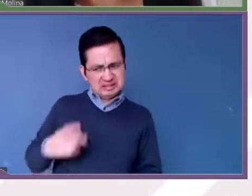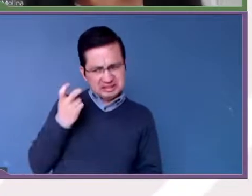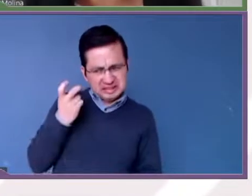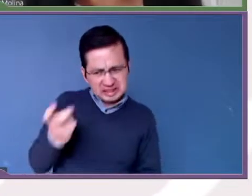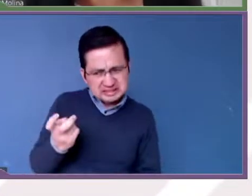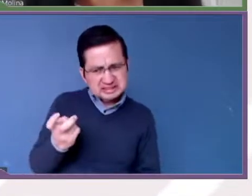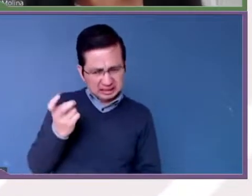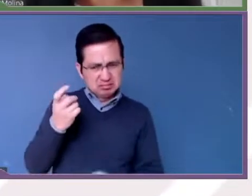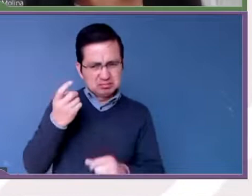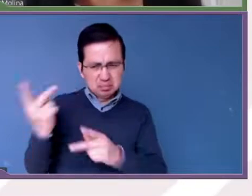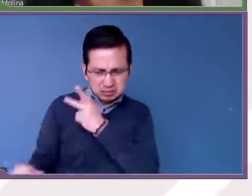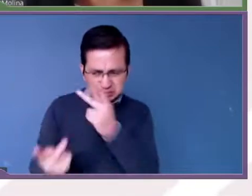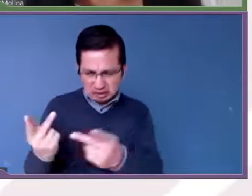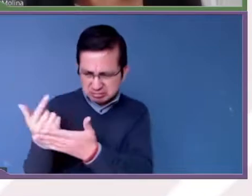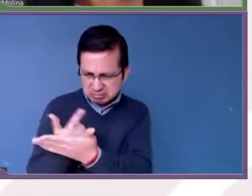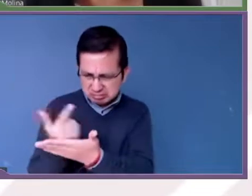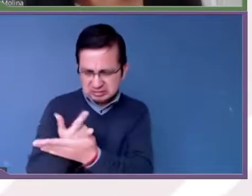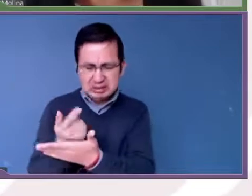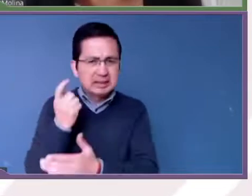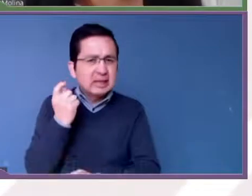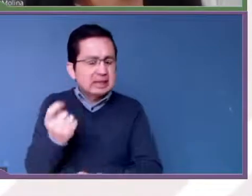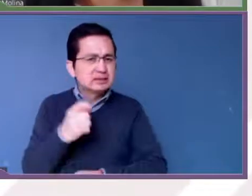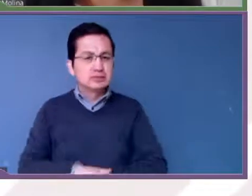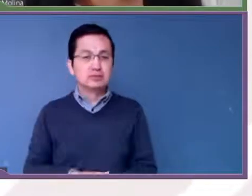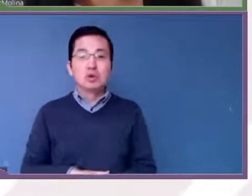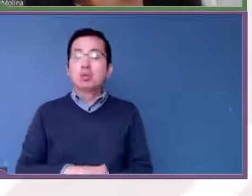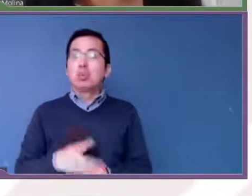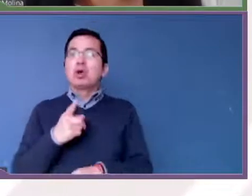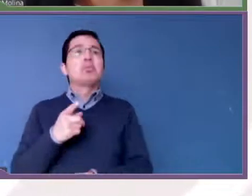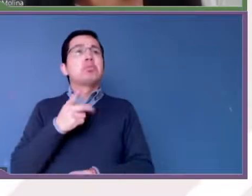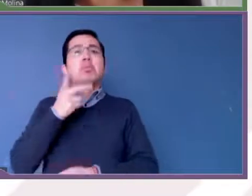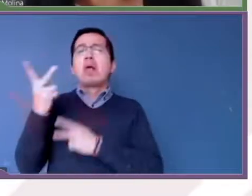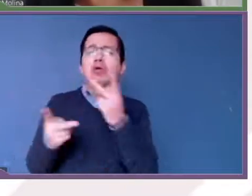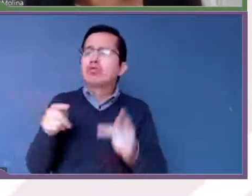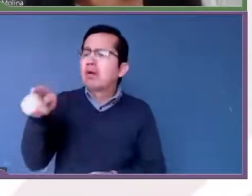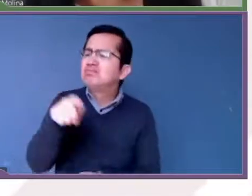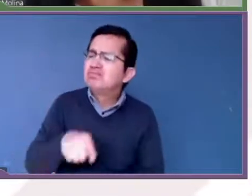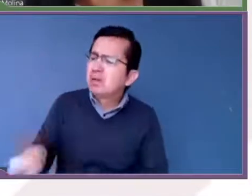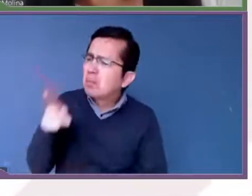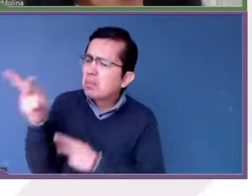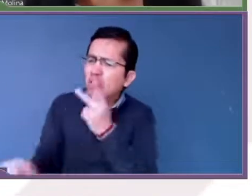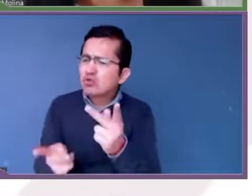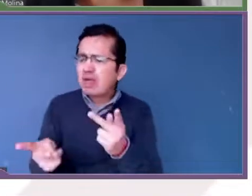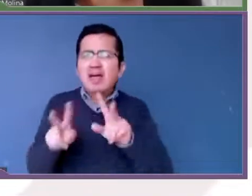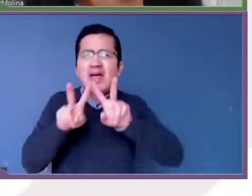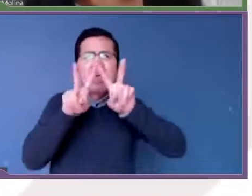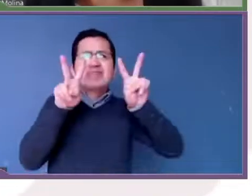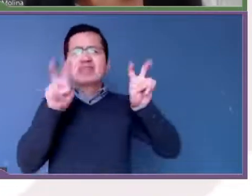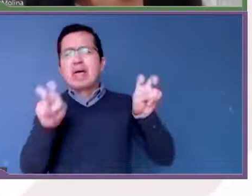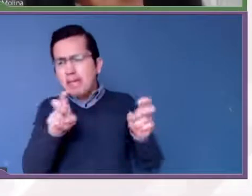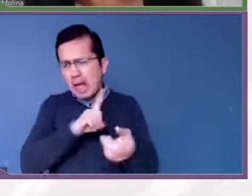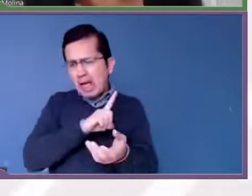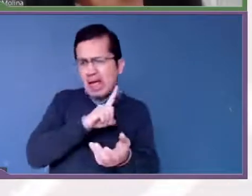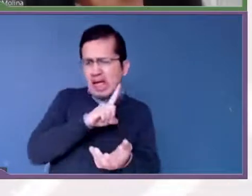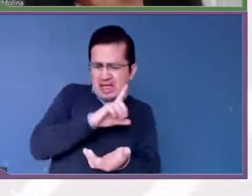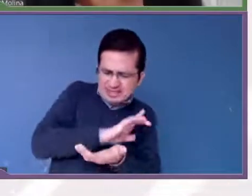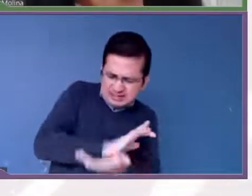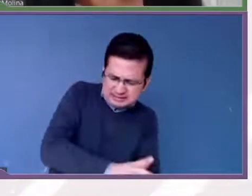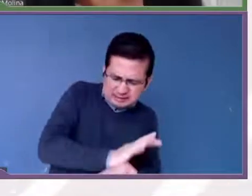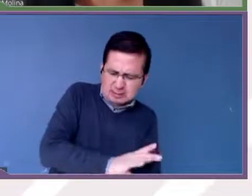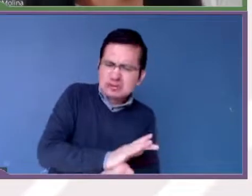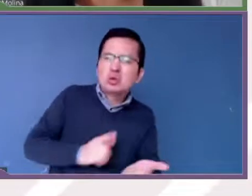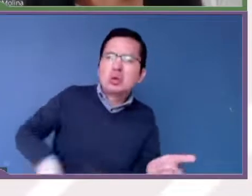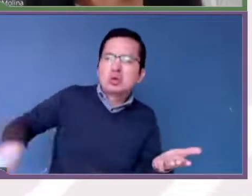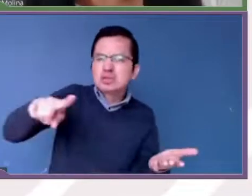comparativa con respecto a qué es lo primero que viene a la mente cuando se menciona discriminación, el hecho de que la gente hable